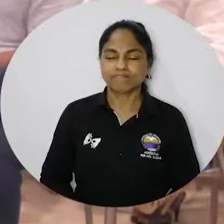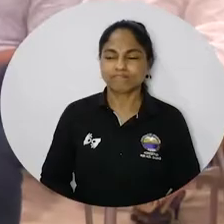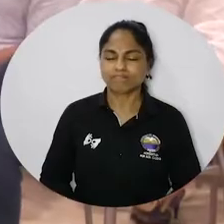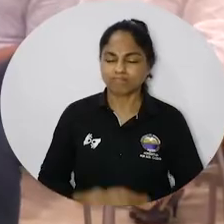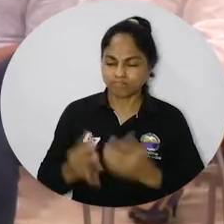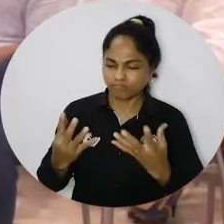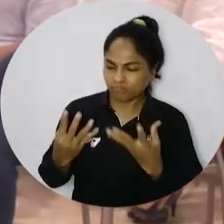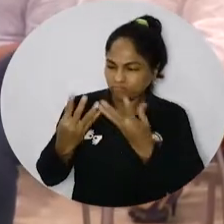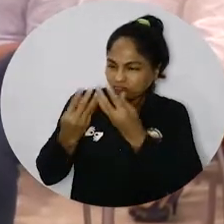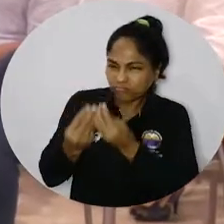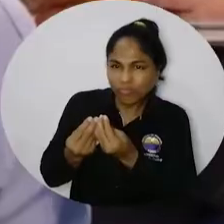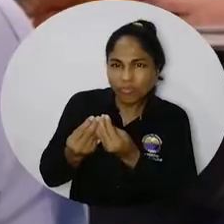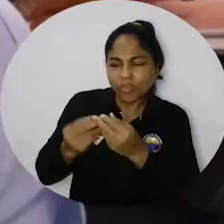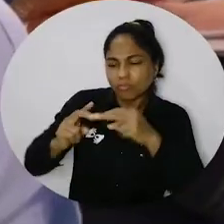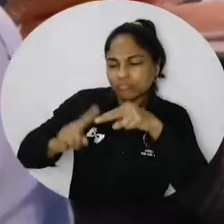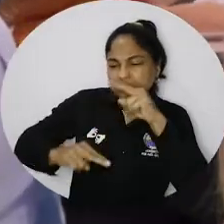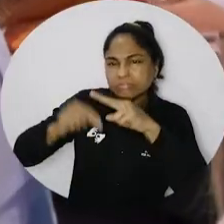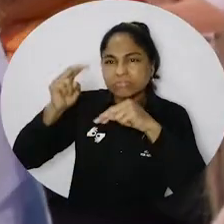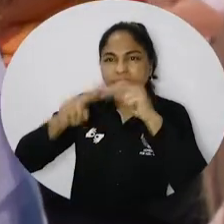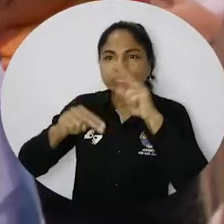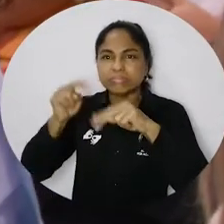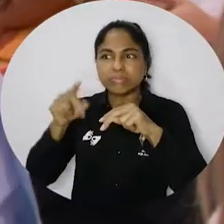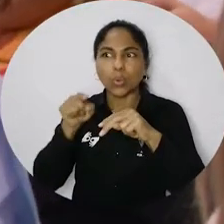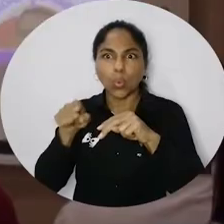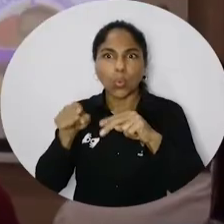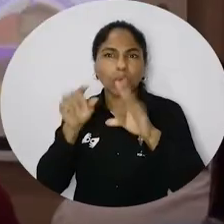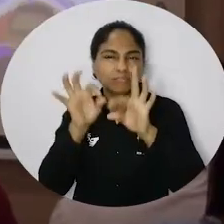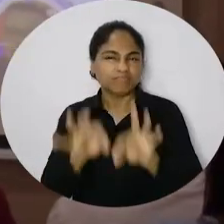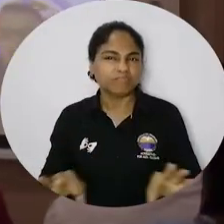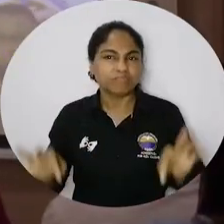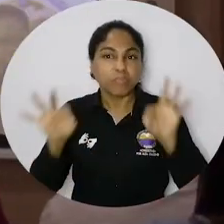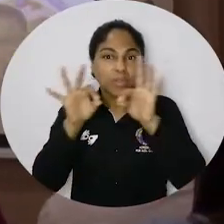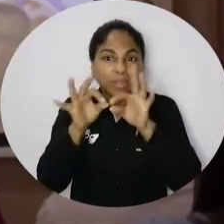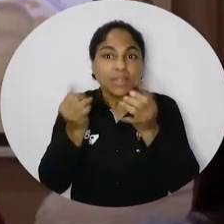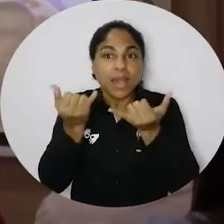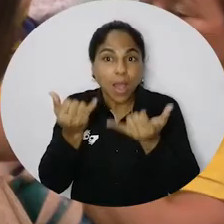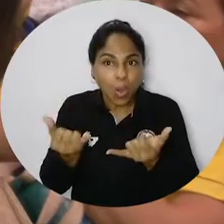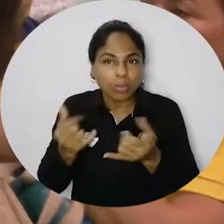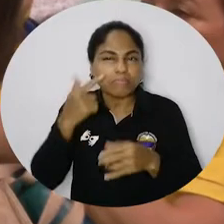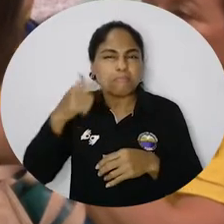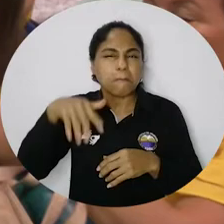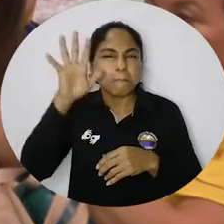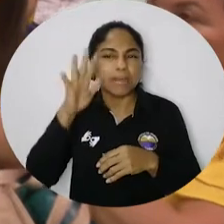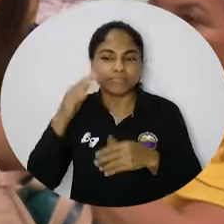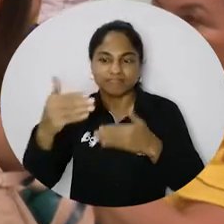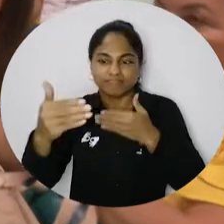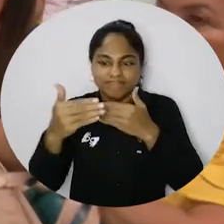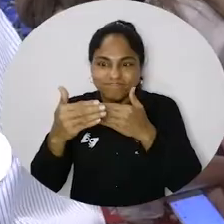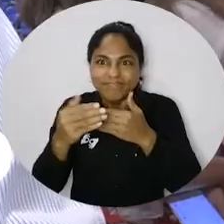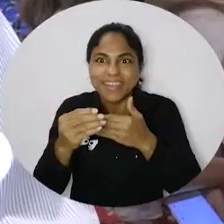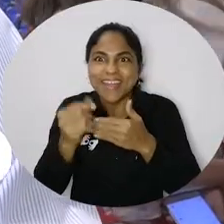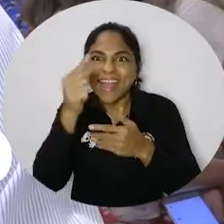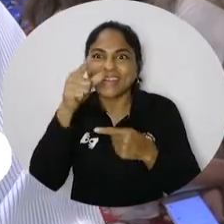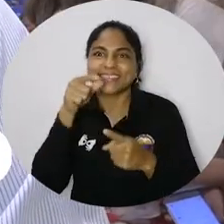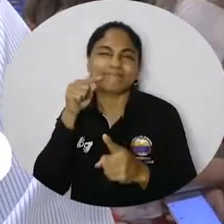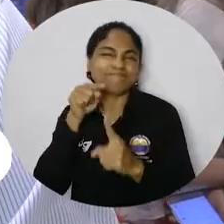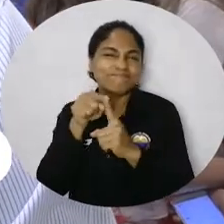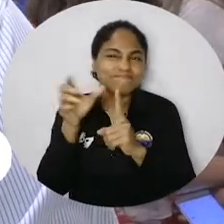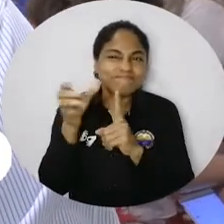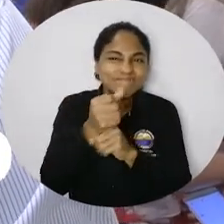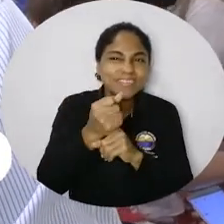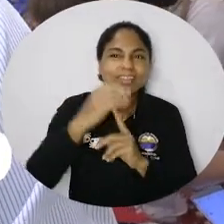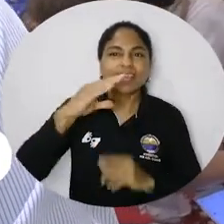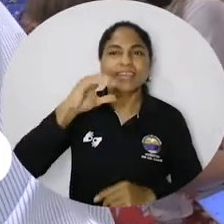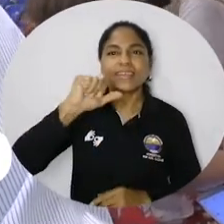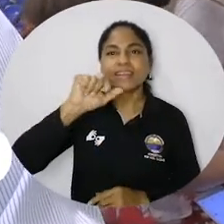Luego de eso es una construcción colectiva, tal vez de las más importantes que se ha hecho recientemente. Estamos a mitad de camino, mostrar el papel de